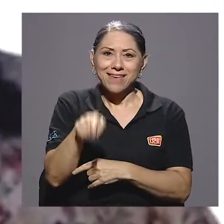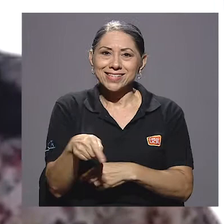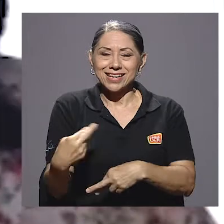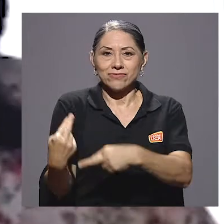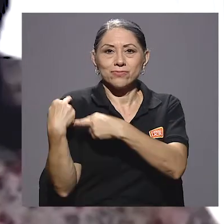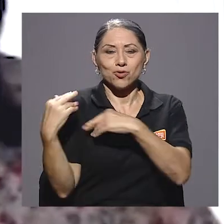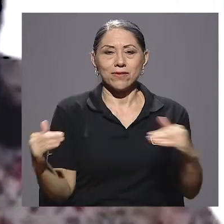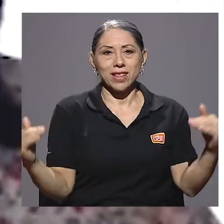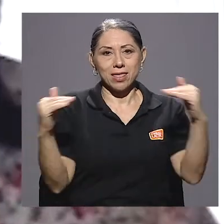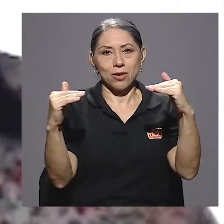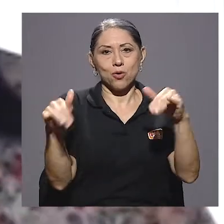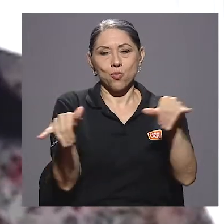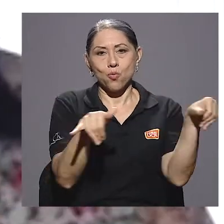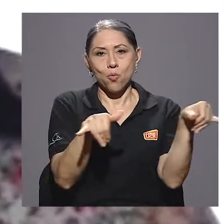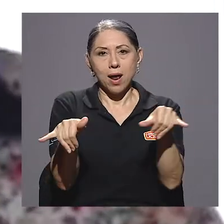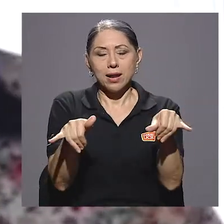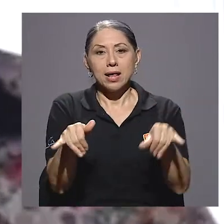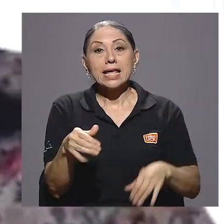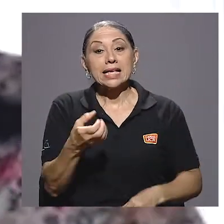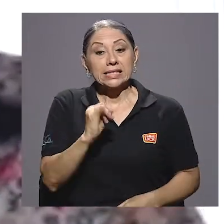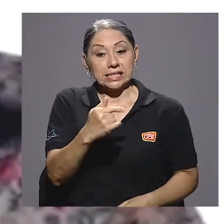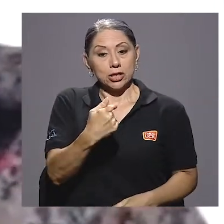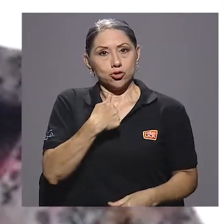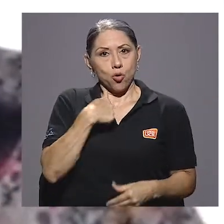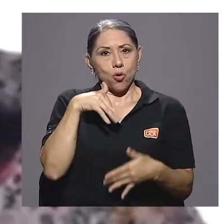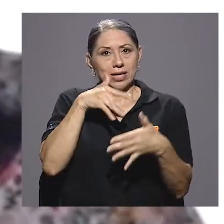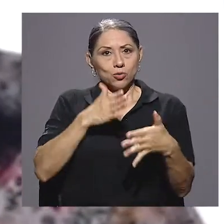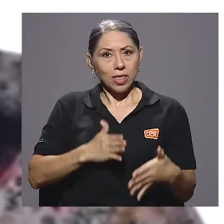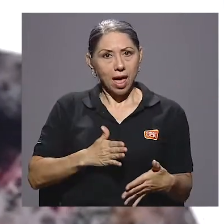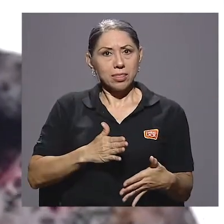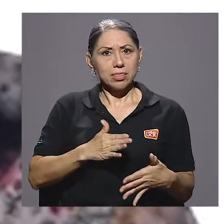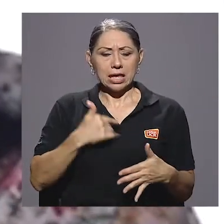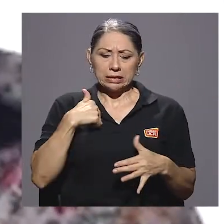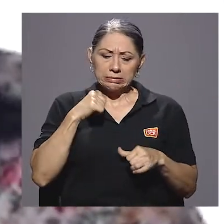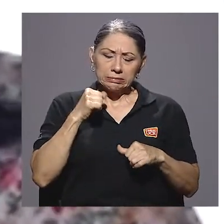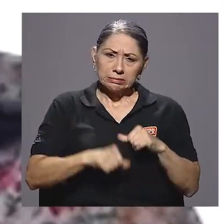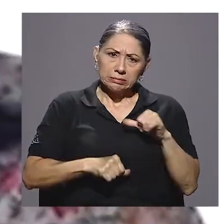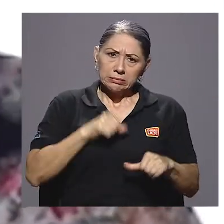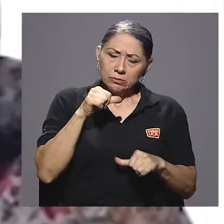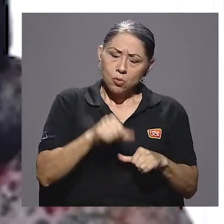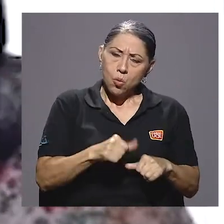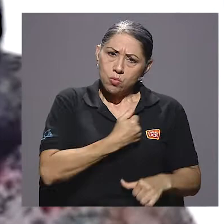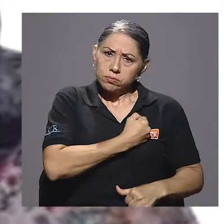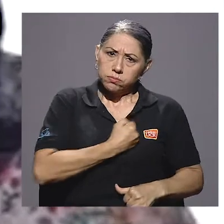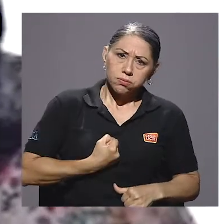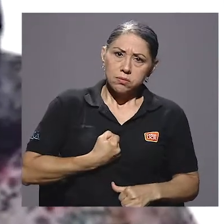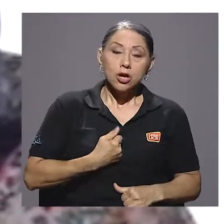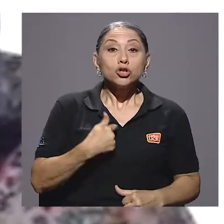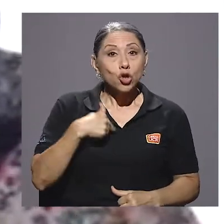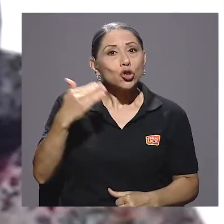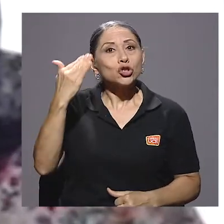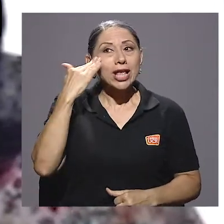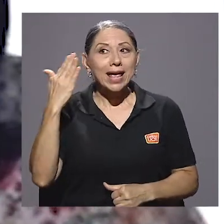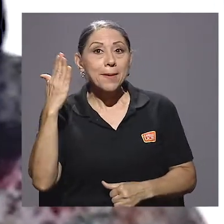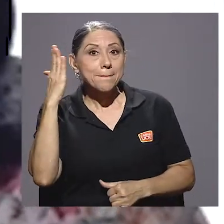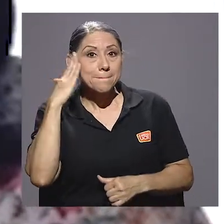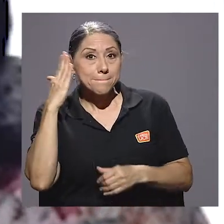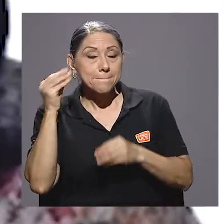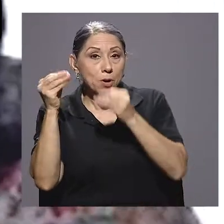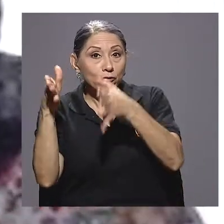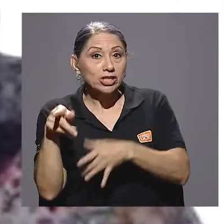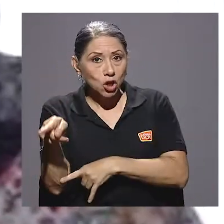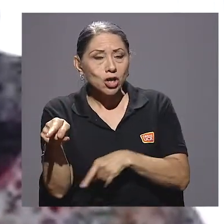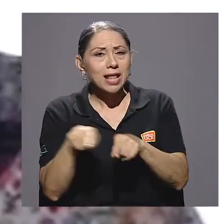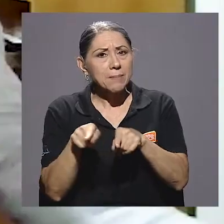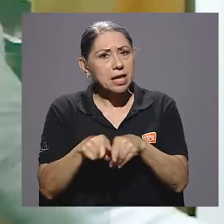ser igual, digamos. Si yo como estudiante doy lo mejor de mí, yo sé que del profesor también